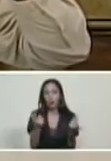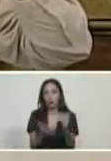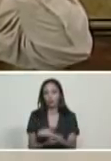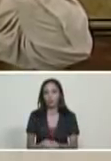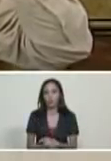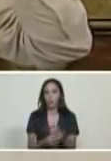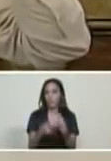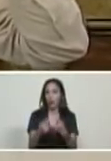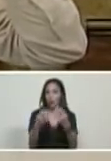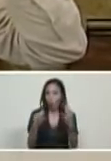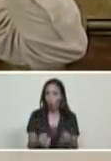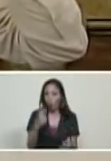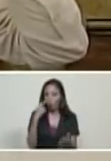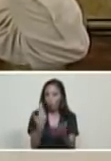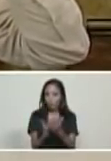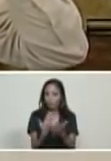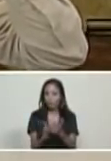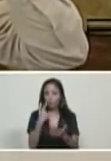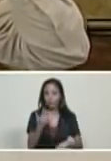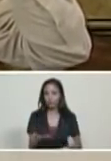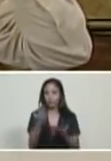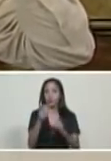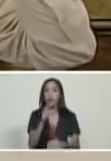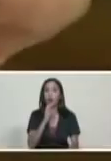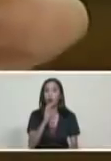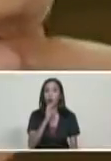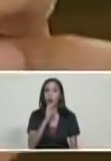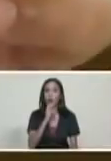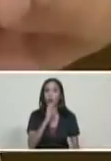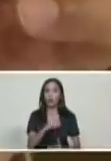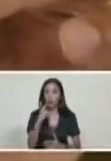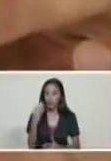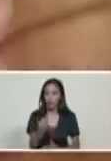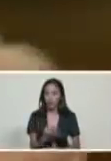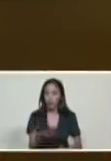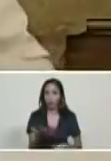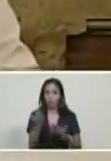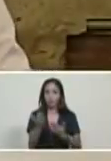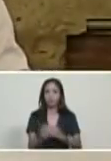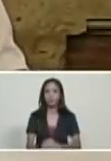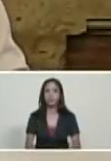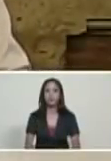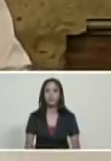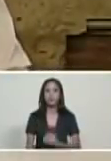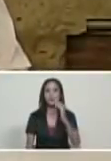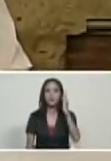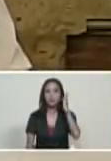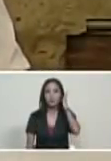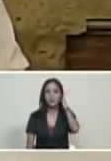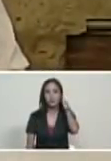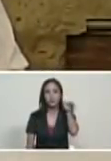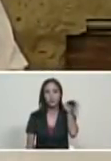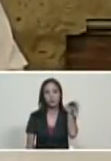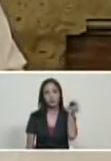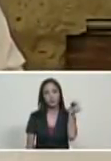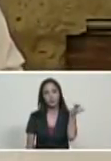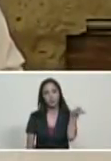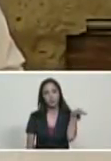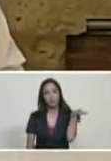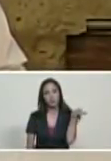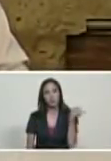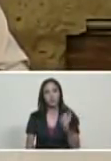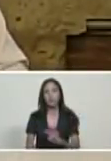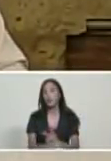precios reales del oro, precios reales del oro. Y ahora el plan de ahorro en